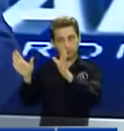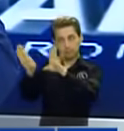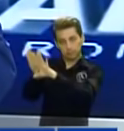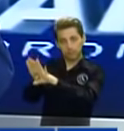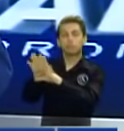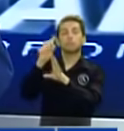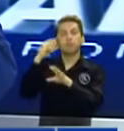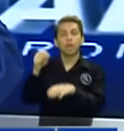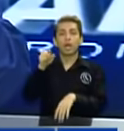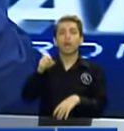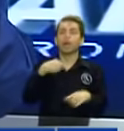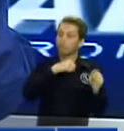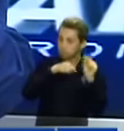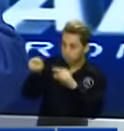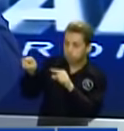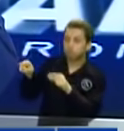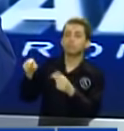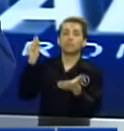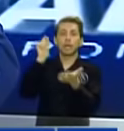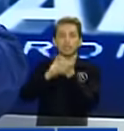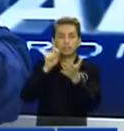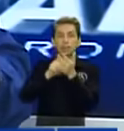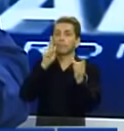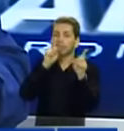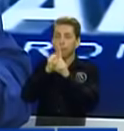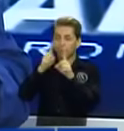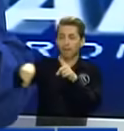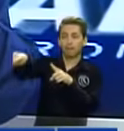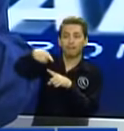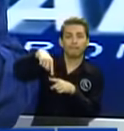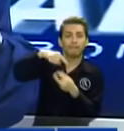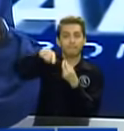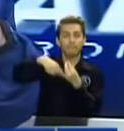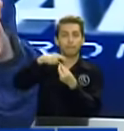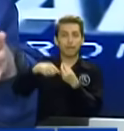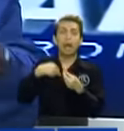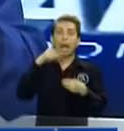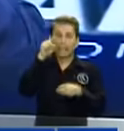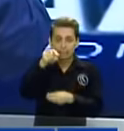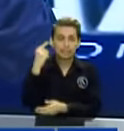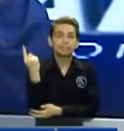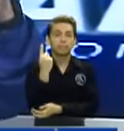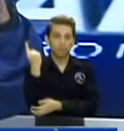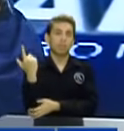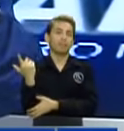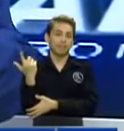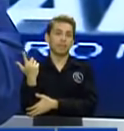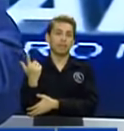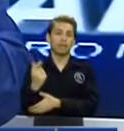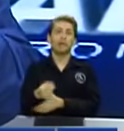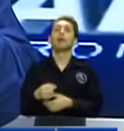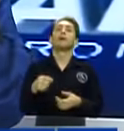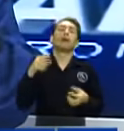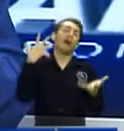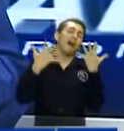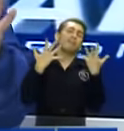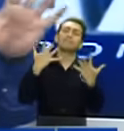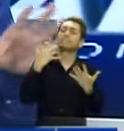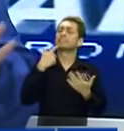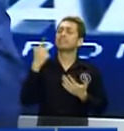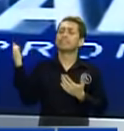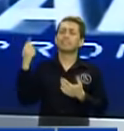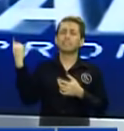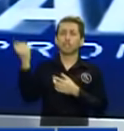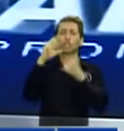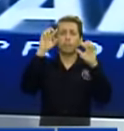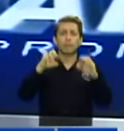a todos los contactos. Y aquí es en donde es importante, porque oímos nosotros que todo el mundo dice es que hay que hacer pruebas masivas.